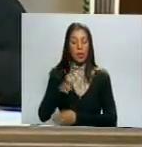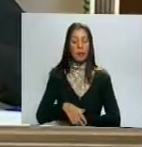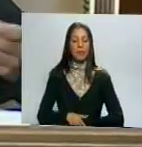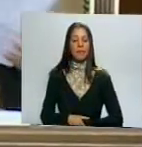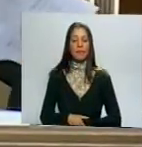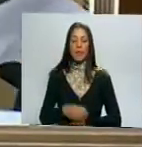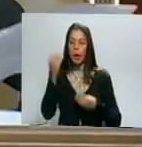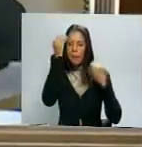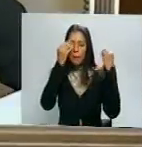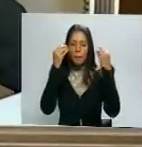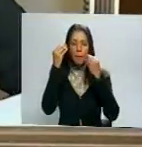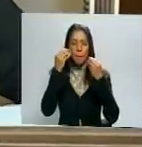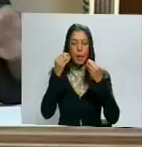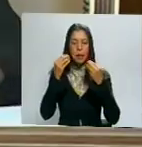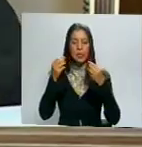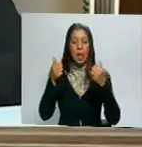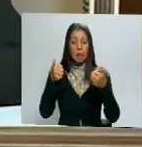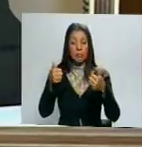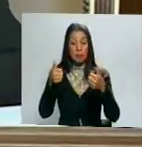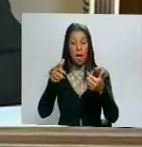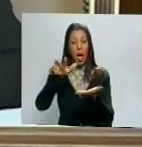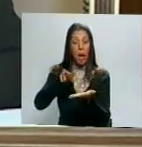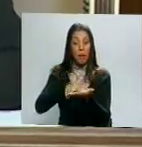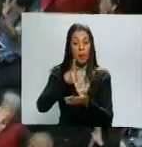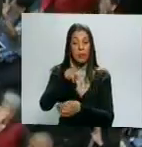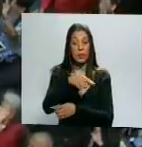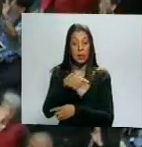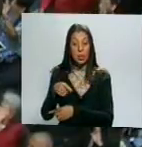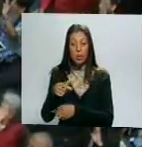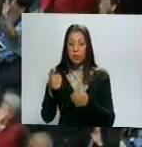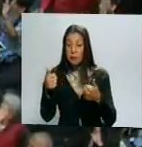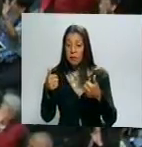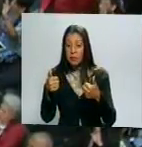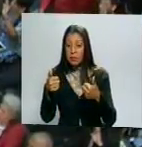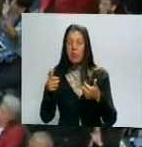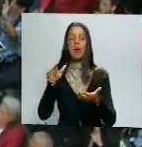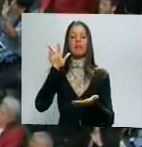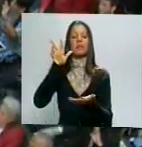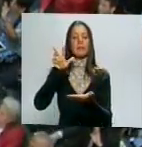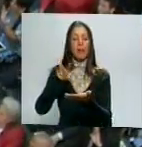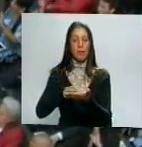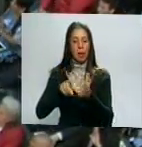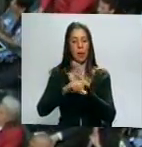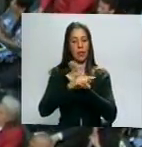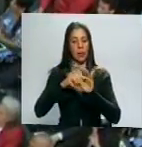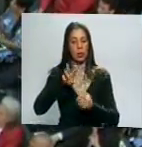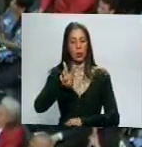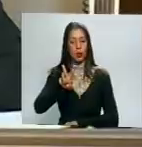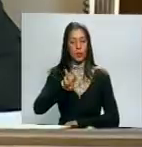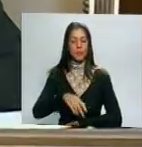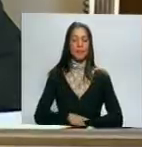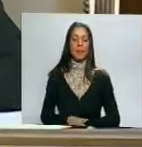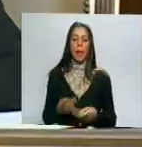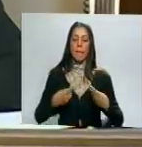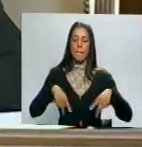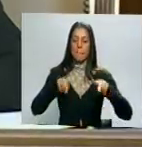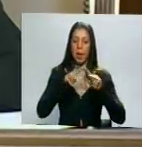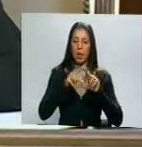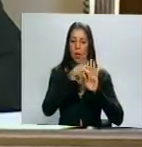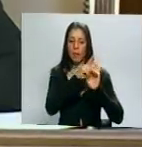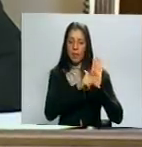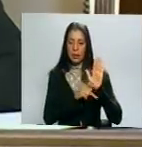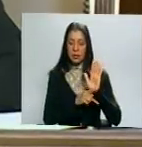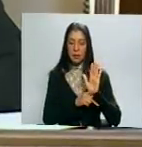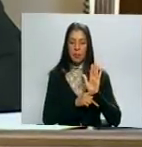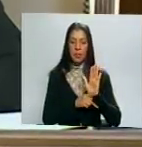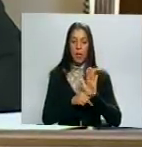En consideración para aprobación, artículo 2. Aprobado. Valores y principios, artículo 3.